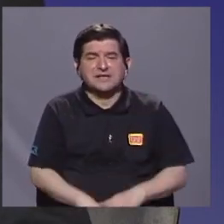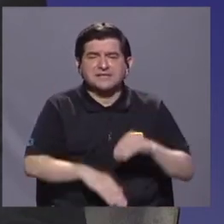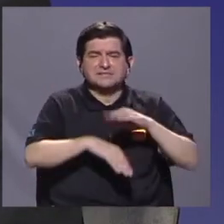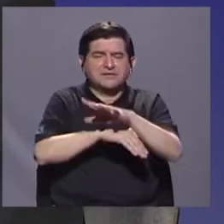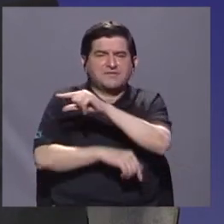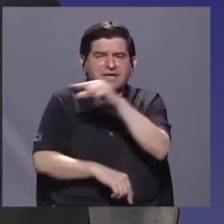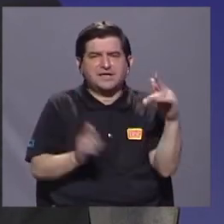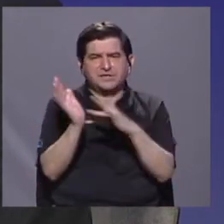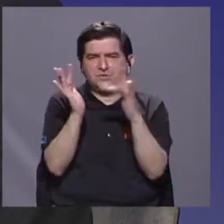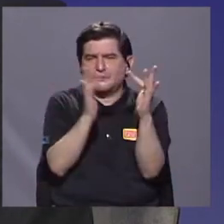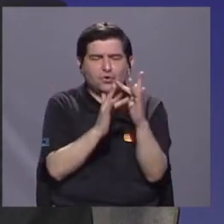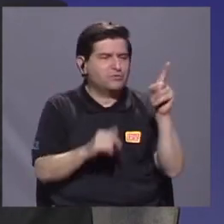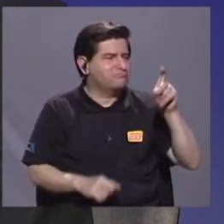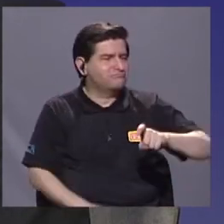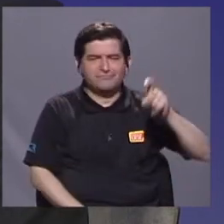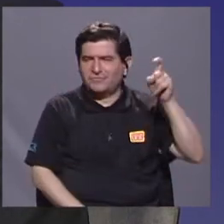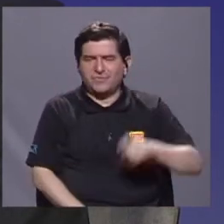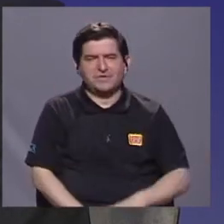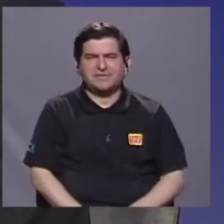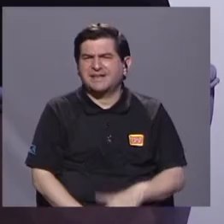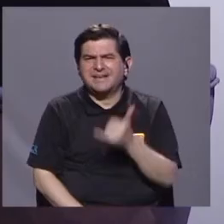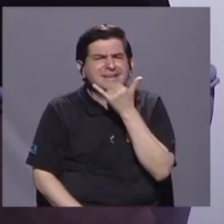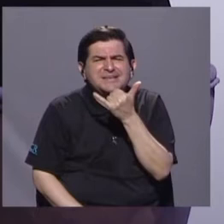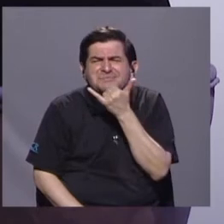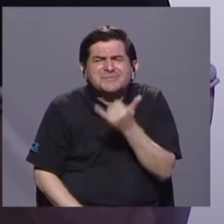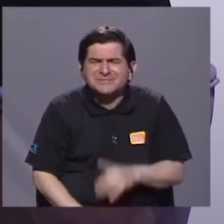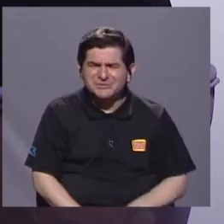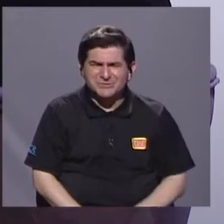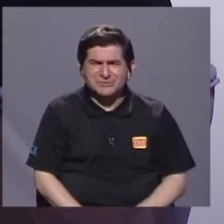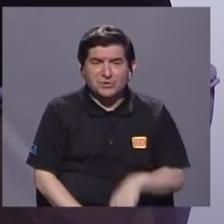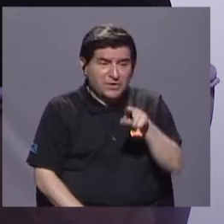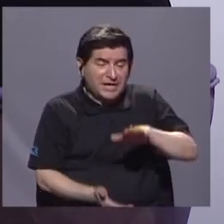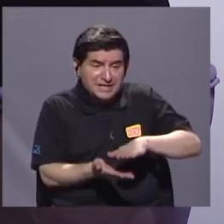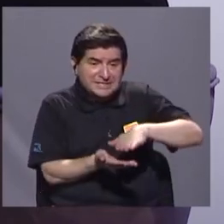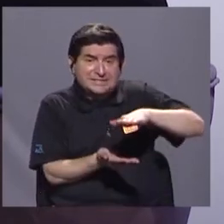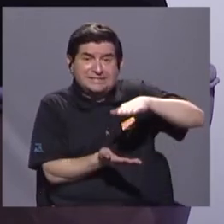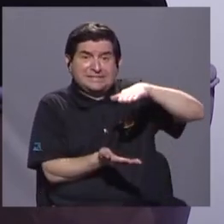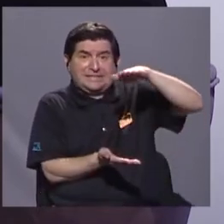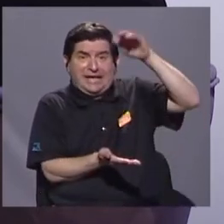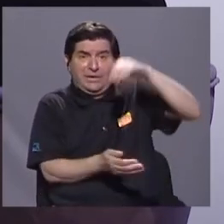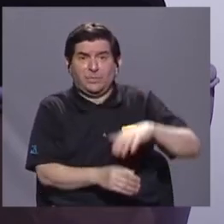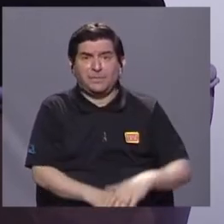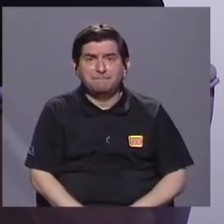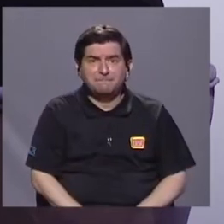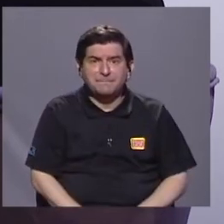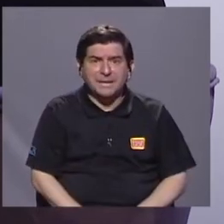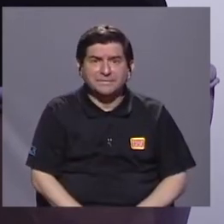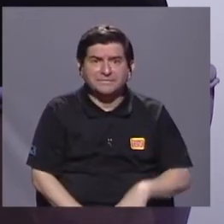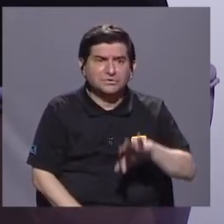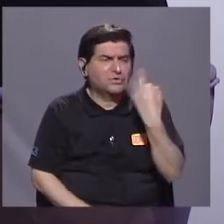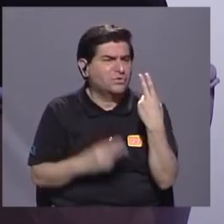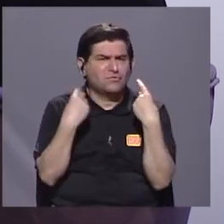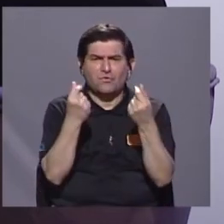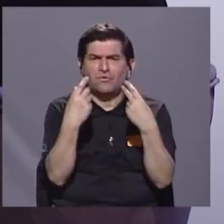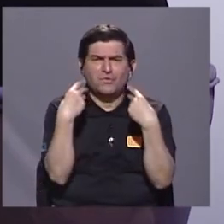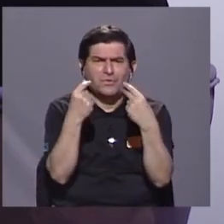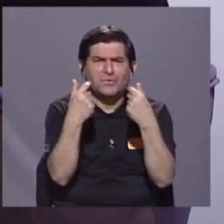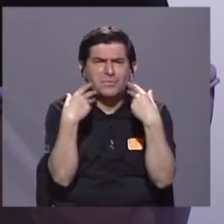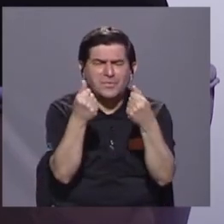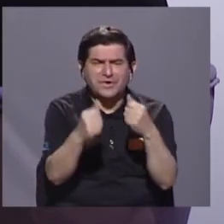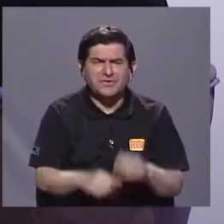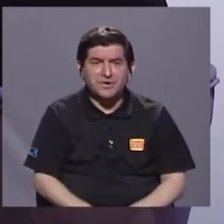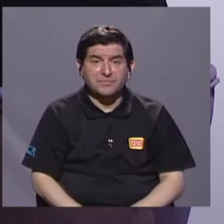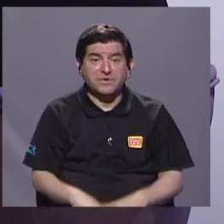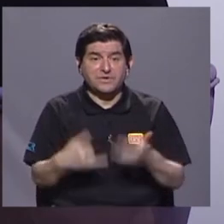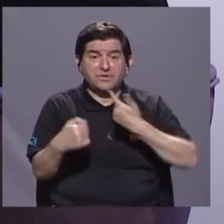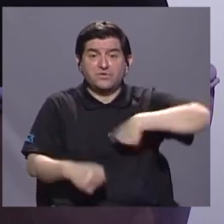se ha demostrado que no necesariamente. ¿Qué pasó? ¿Por qué este incremento tan rápido y que